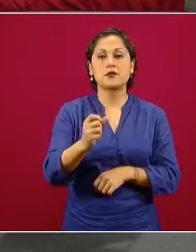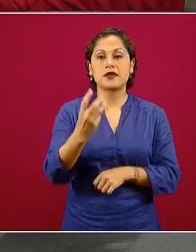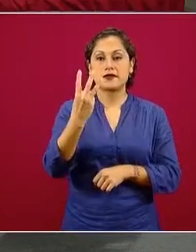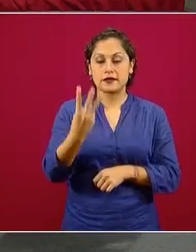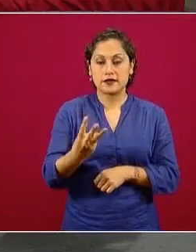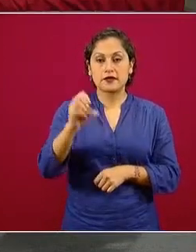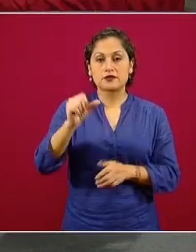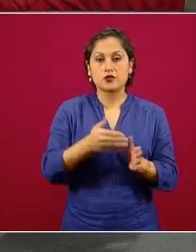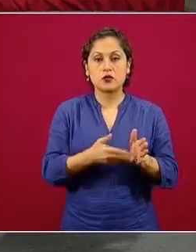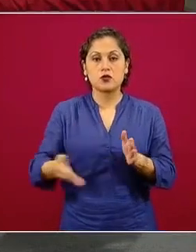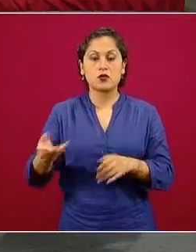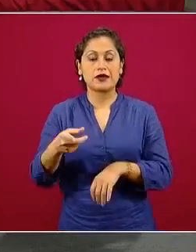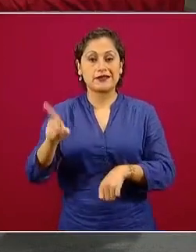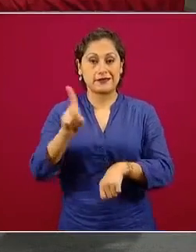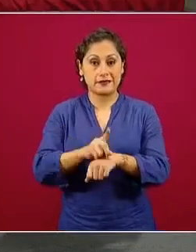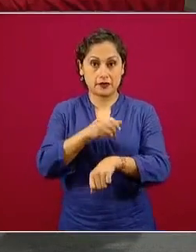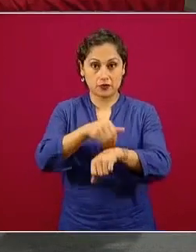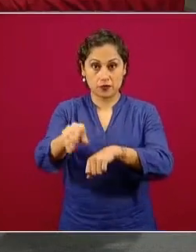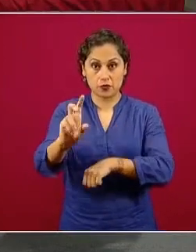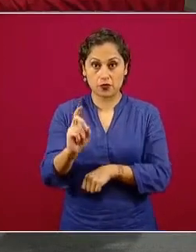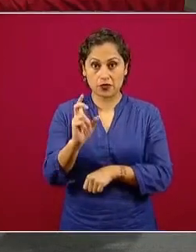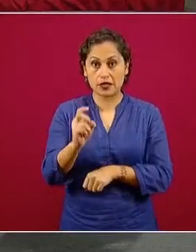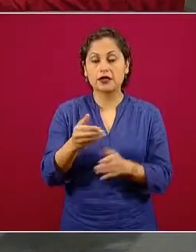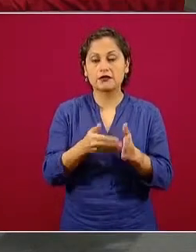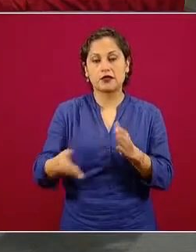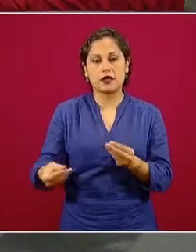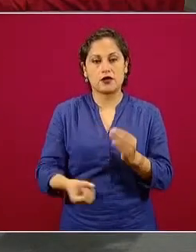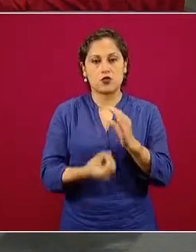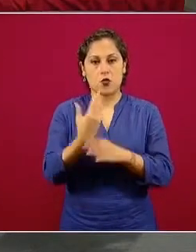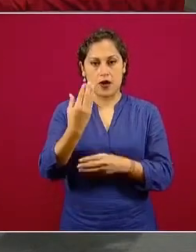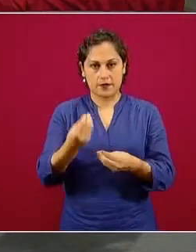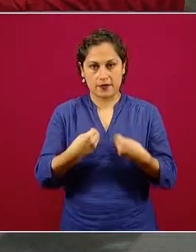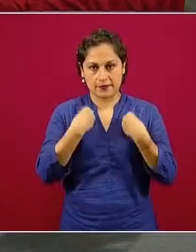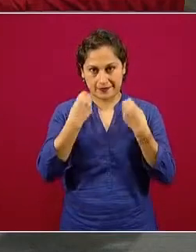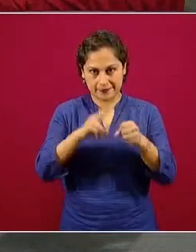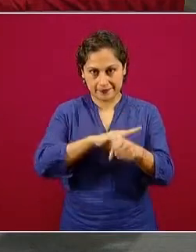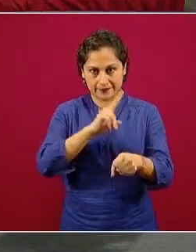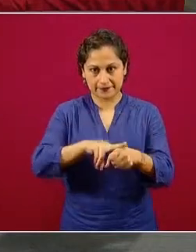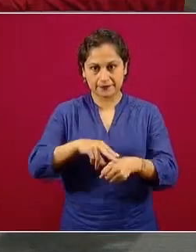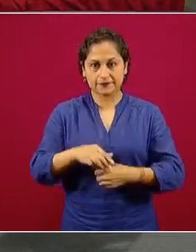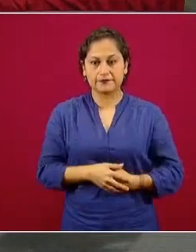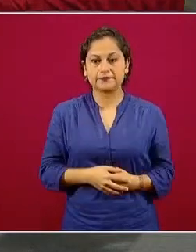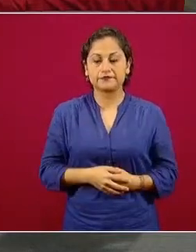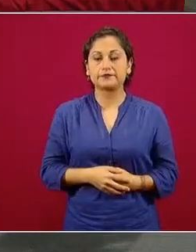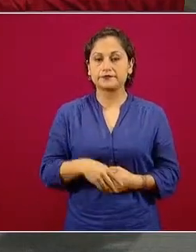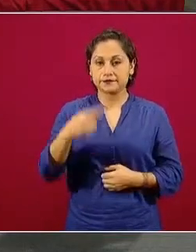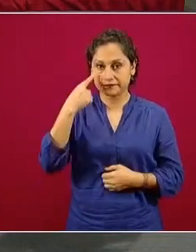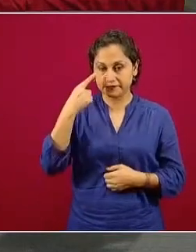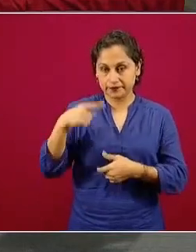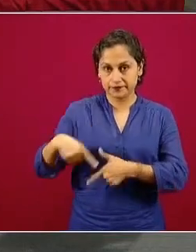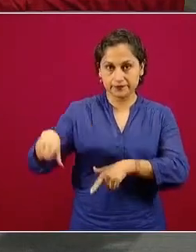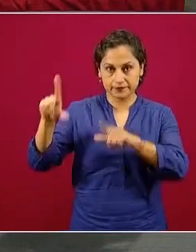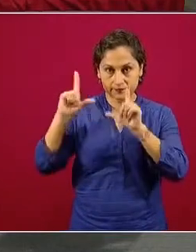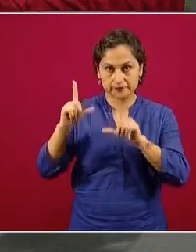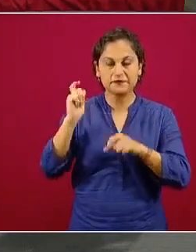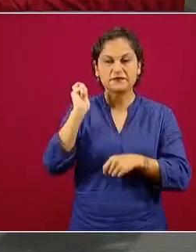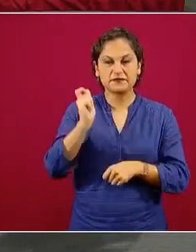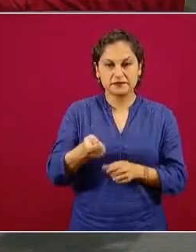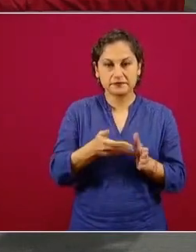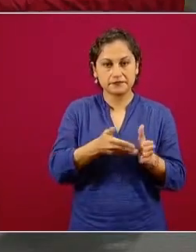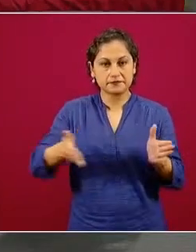la nueva normalidad que como ya hemos dicho y lo vemos en la siguiente diapositiva precisamente se caracteriza por las